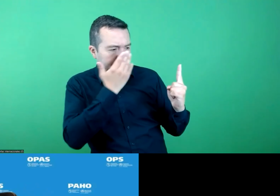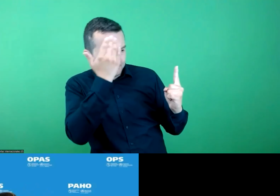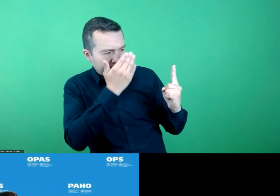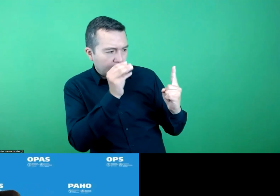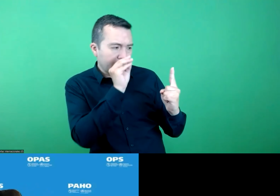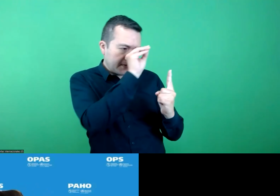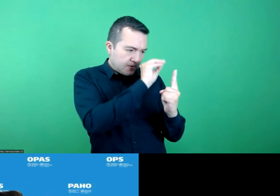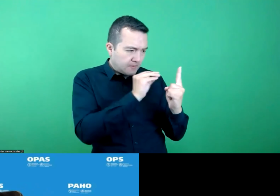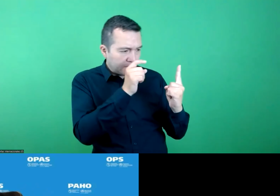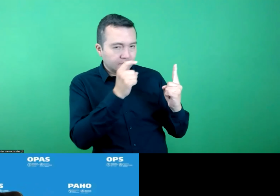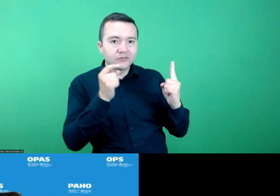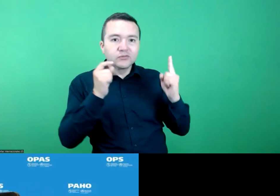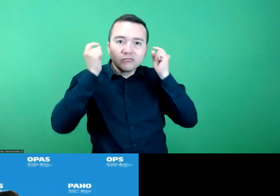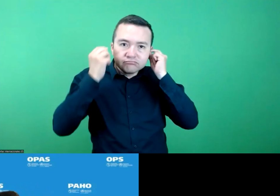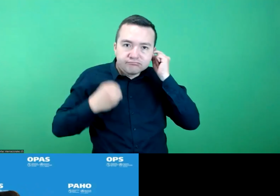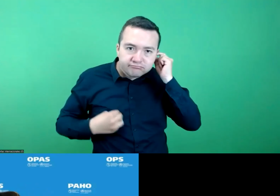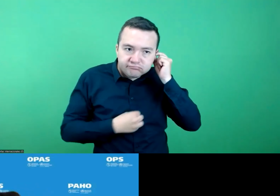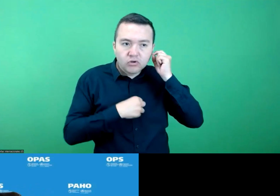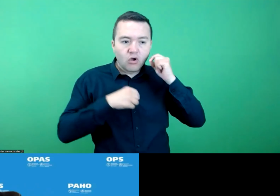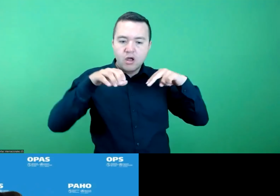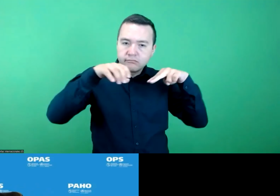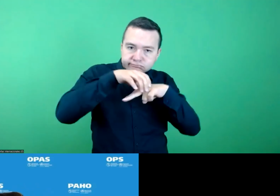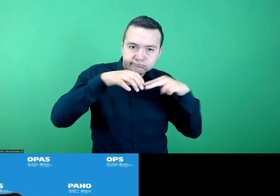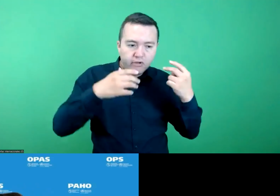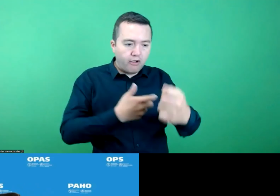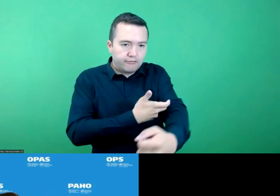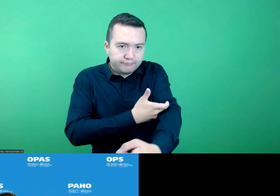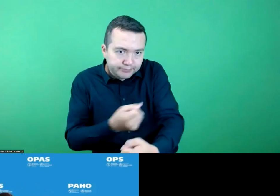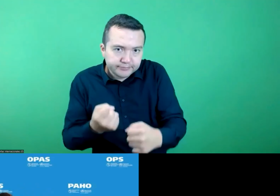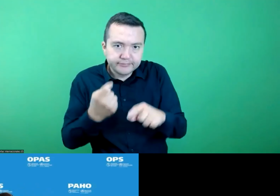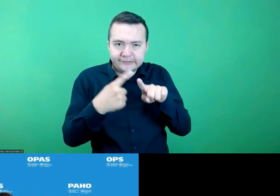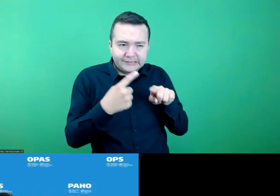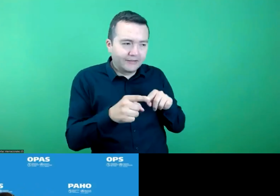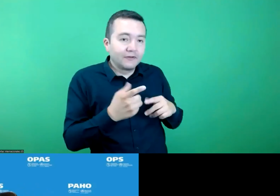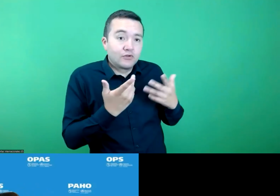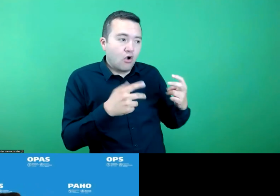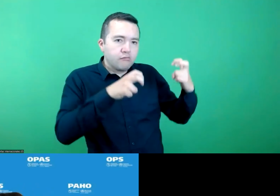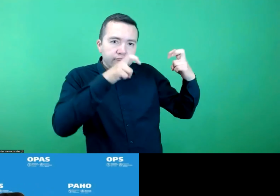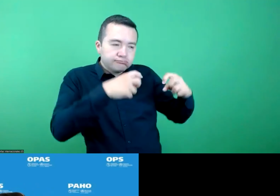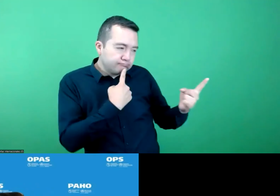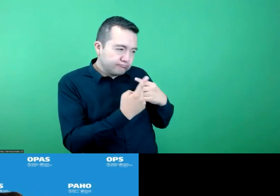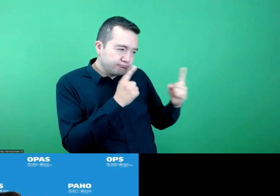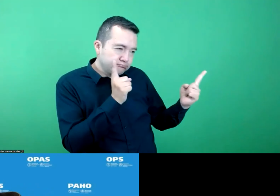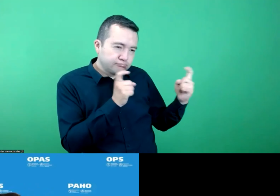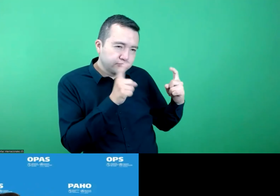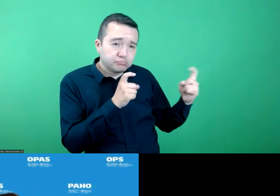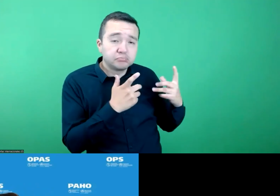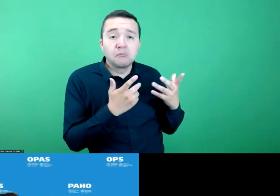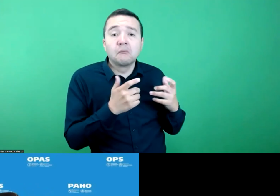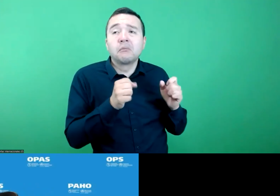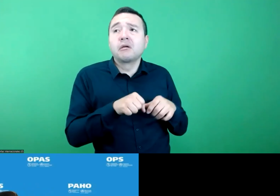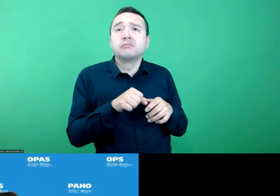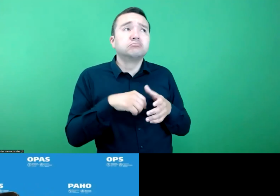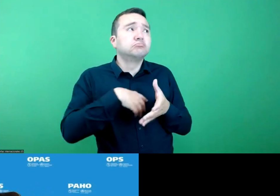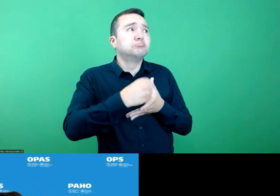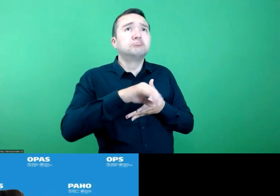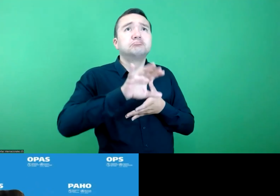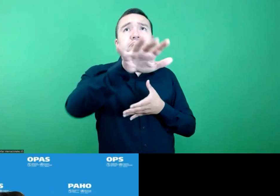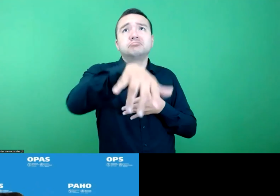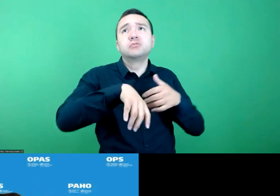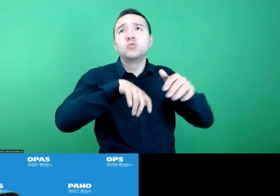reconociendo en términos de los problemas en un centro comunitario, en una zona rural o urbana, una